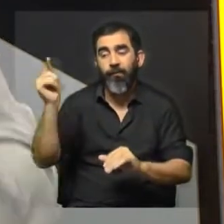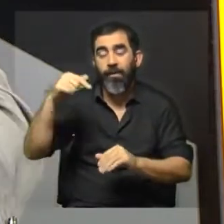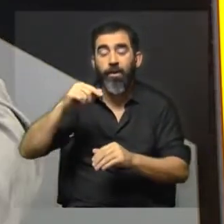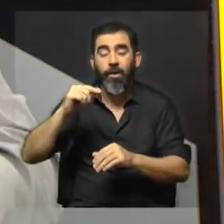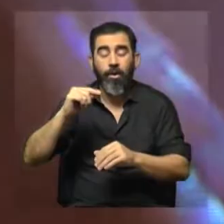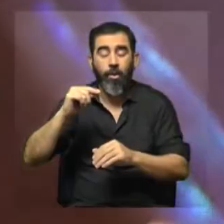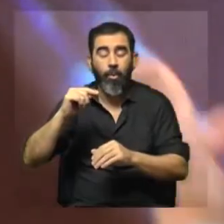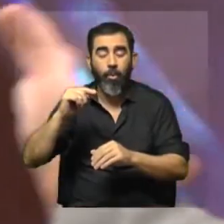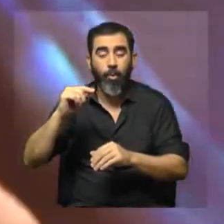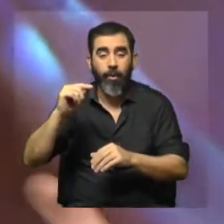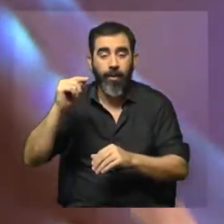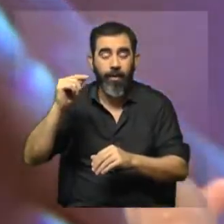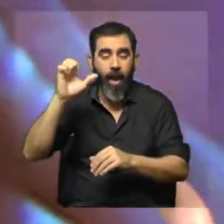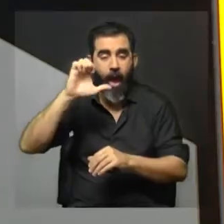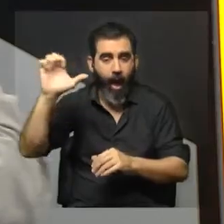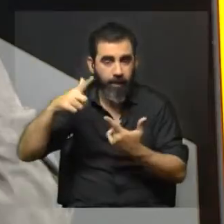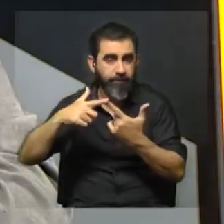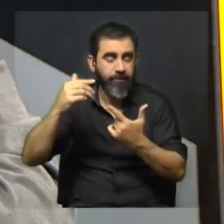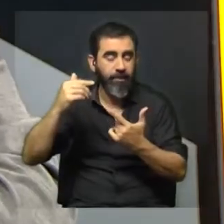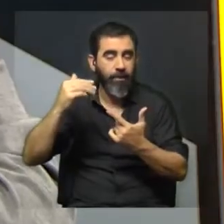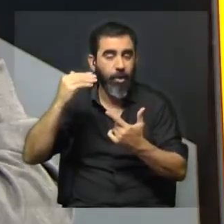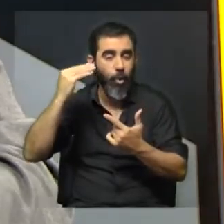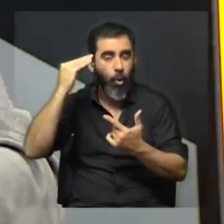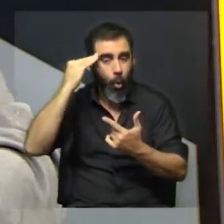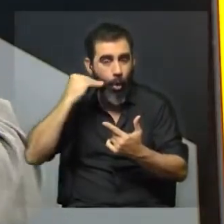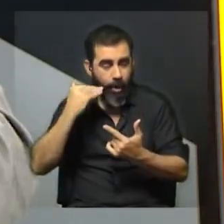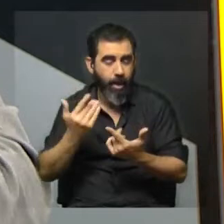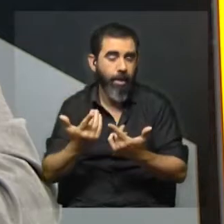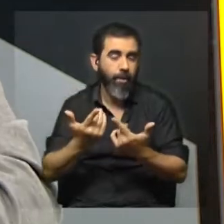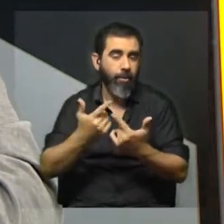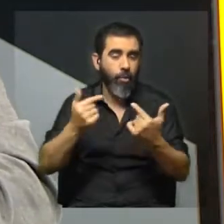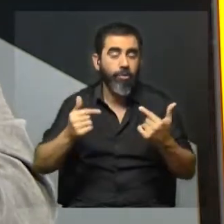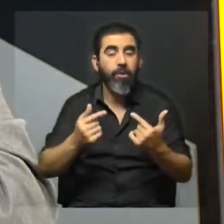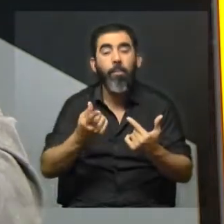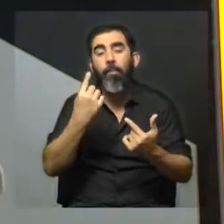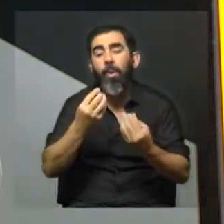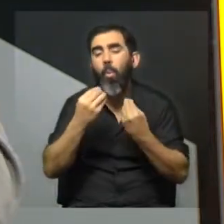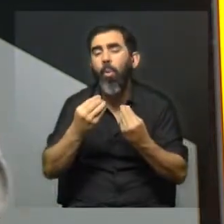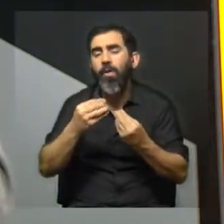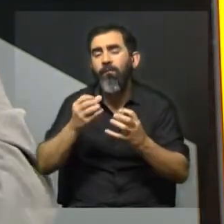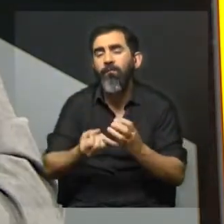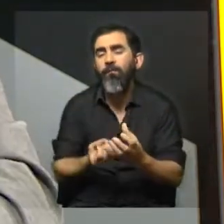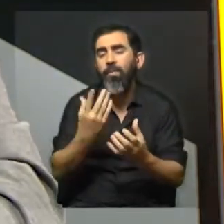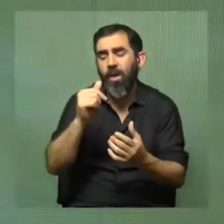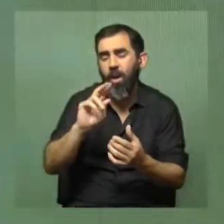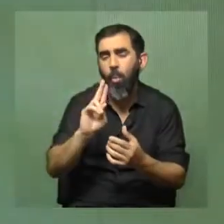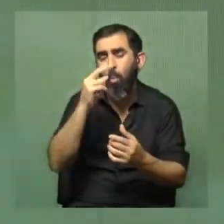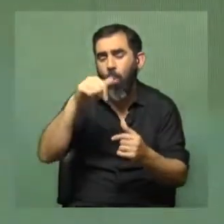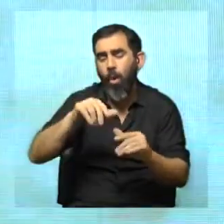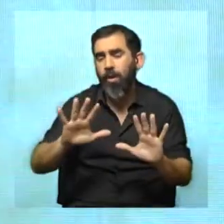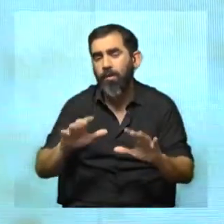de Oriente, bueno, por consumir determinado tipo de historieto, de cómic. ¿Con qué fermentado definirías esta parte del